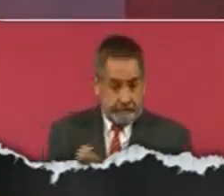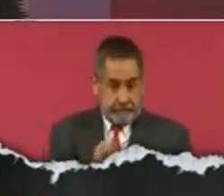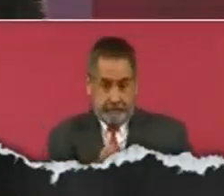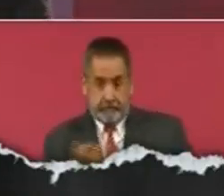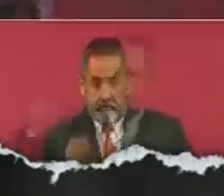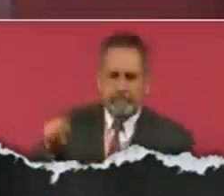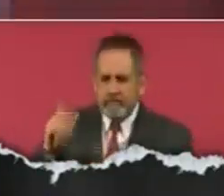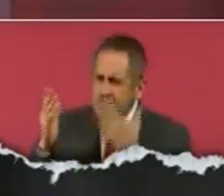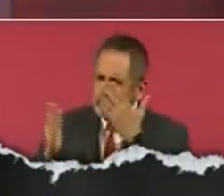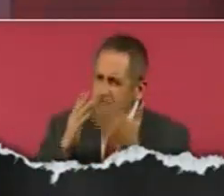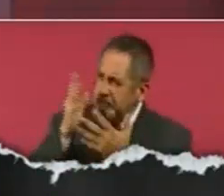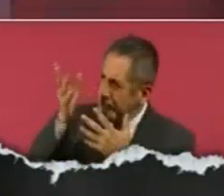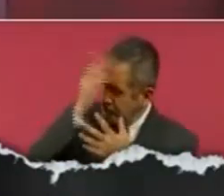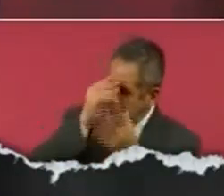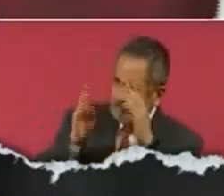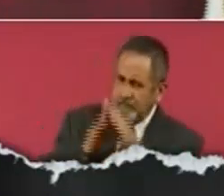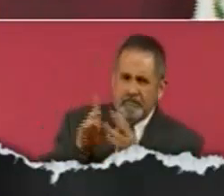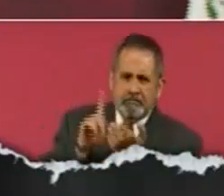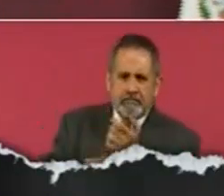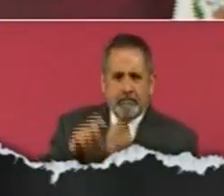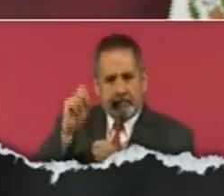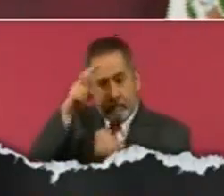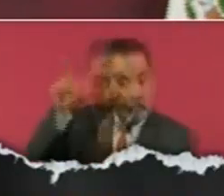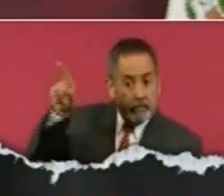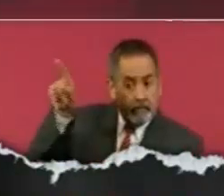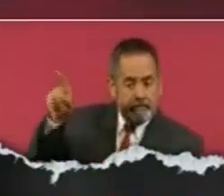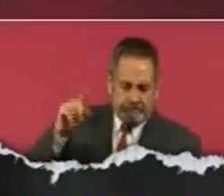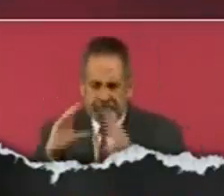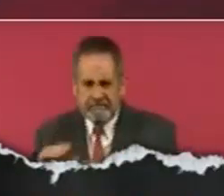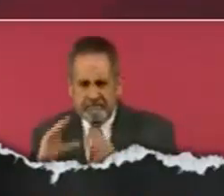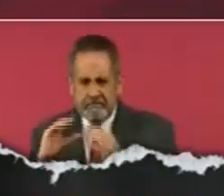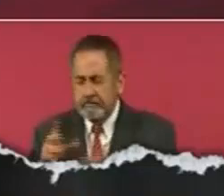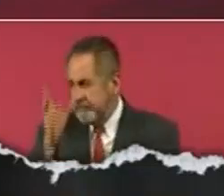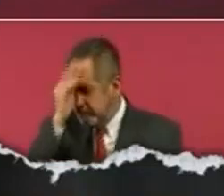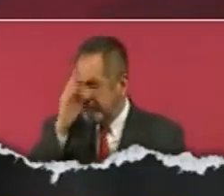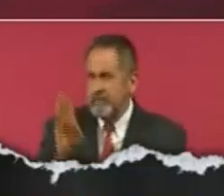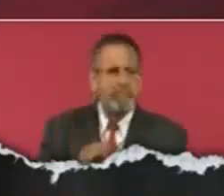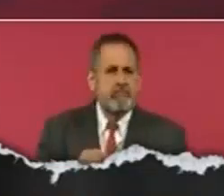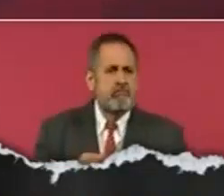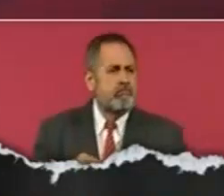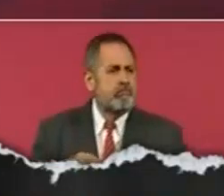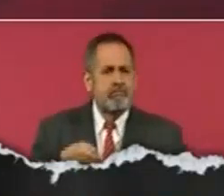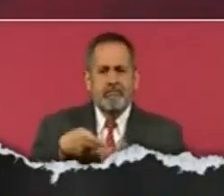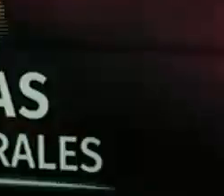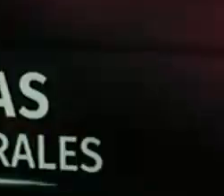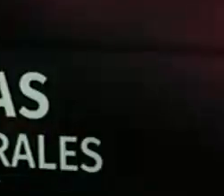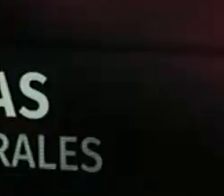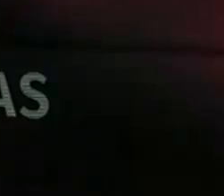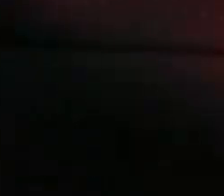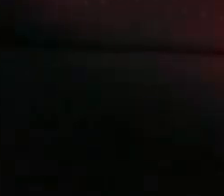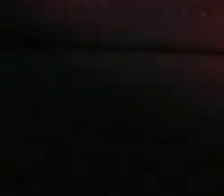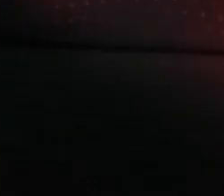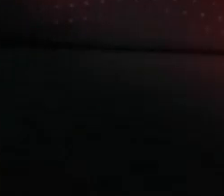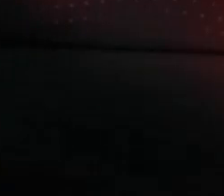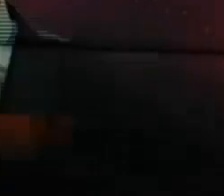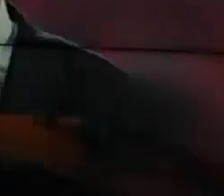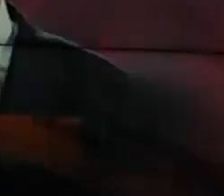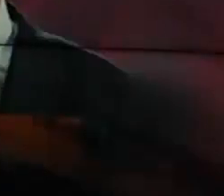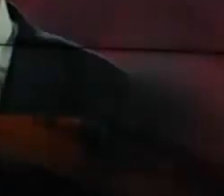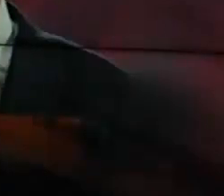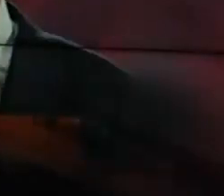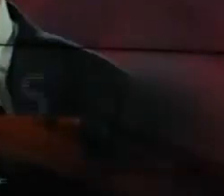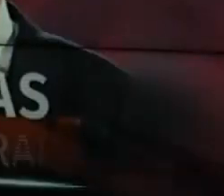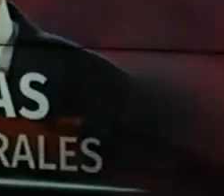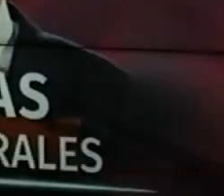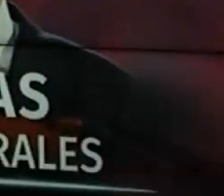a Europa conductores, mecánicos. Es una labor importante. Hoy pedimos opinión a algunos de